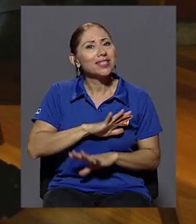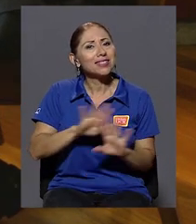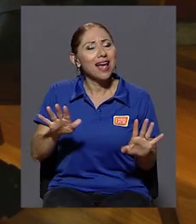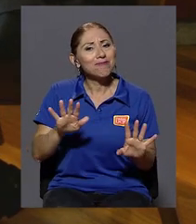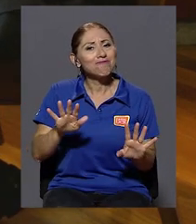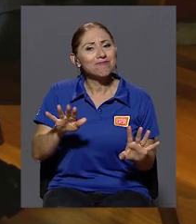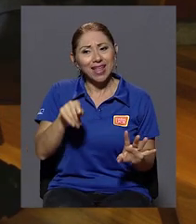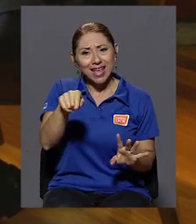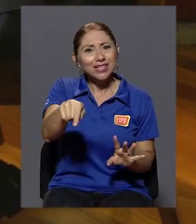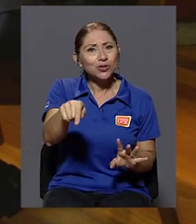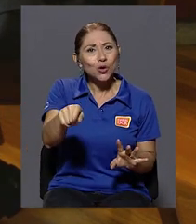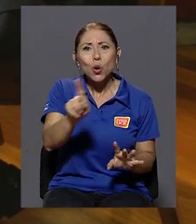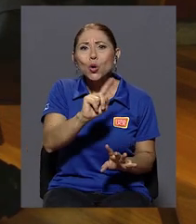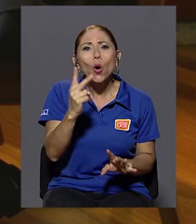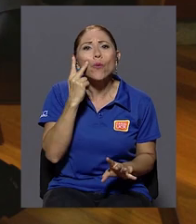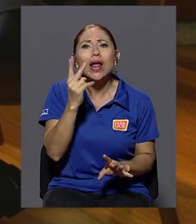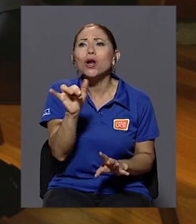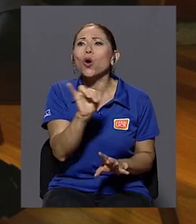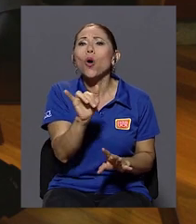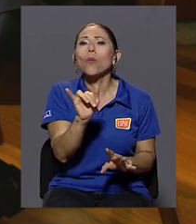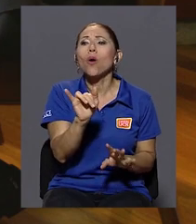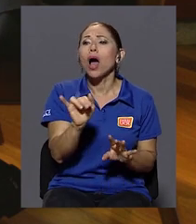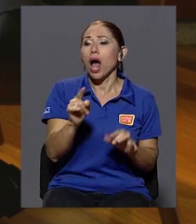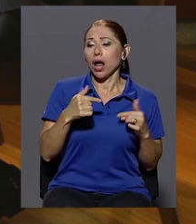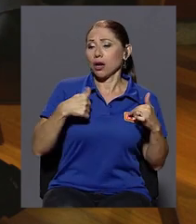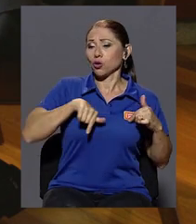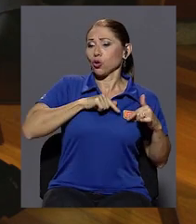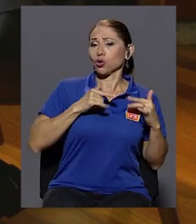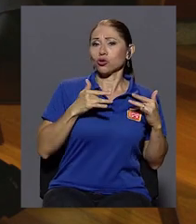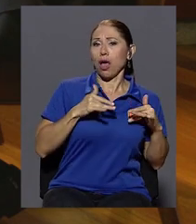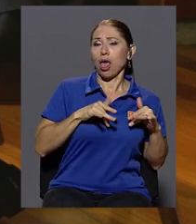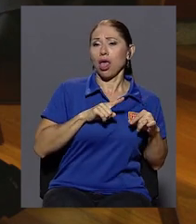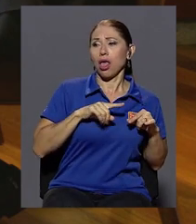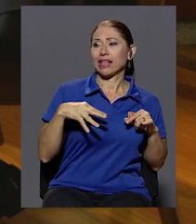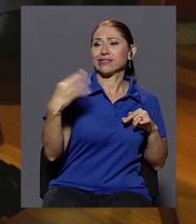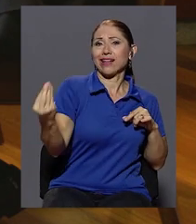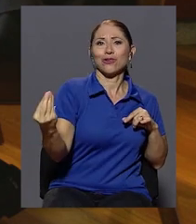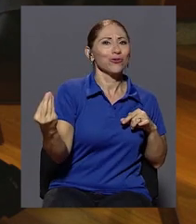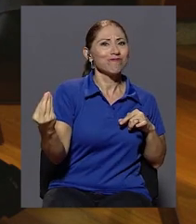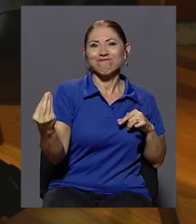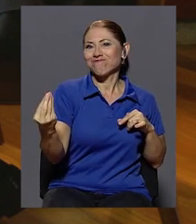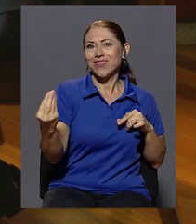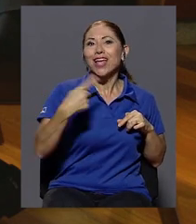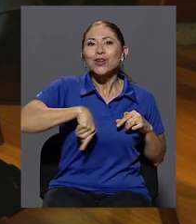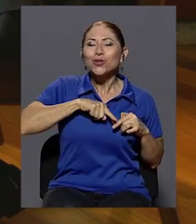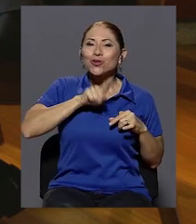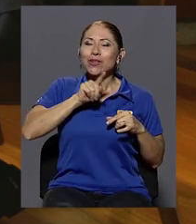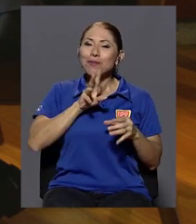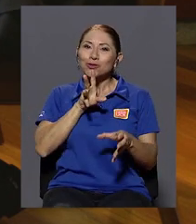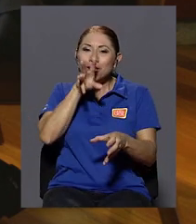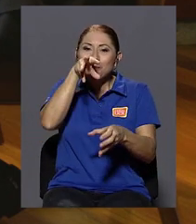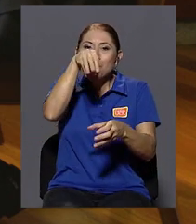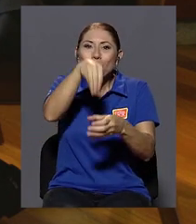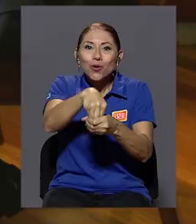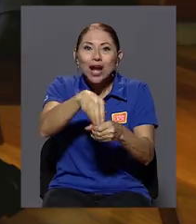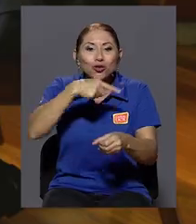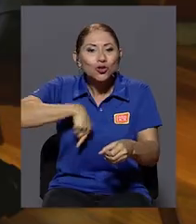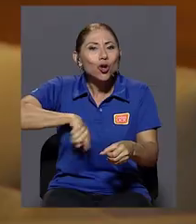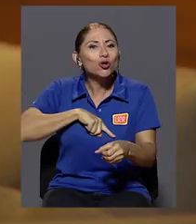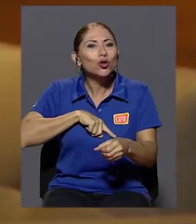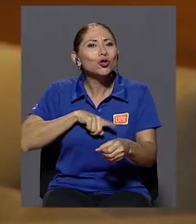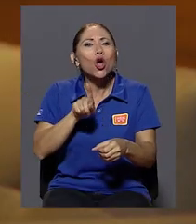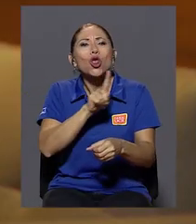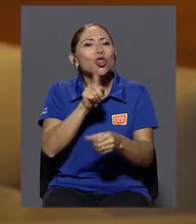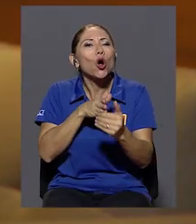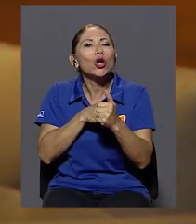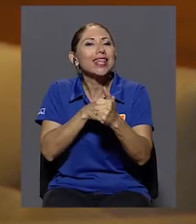que dejar de mirar eso como si fuera algo externo a nosotros. Tenemos que involucrarnos, tenemos que ser, no los guías,